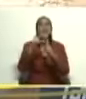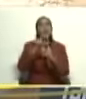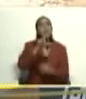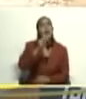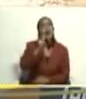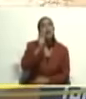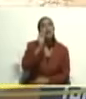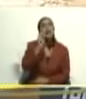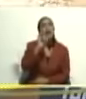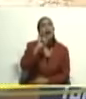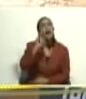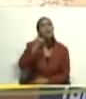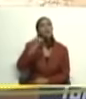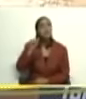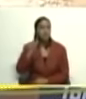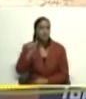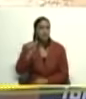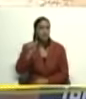revolveré.